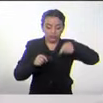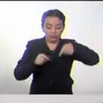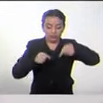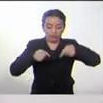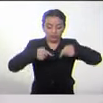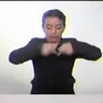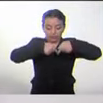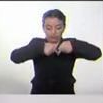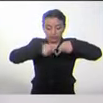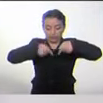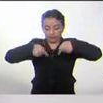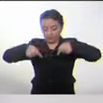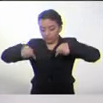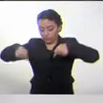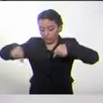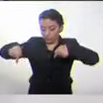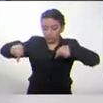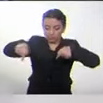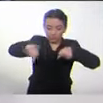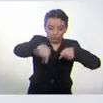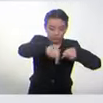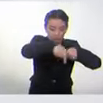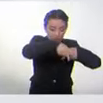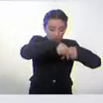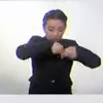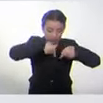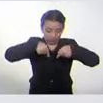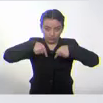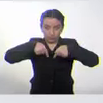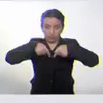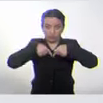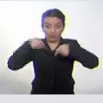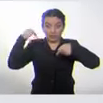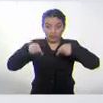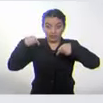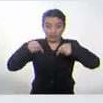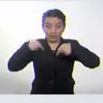montaje de un circuito en serie. Para probar su funcionamiento,